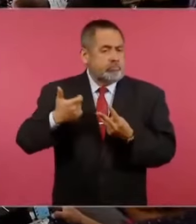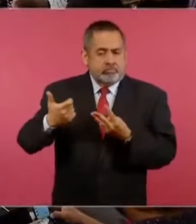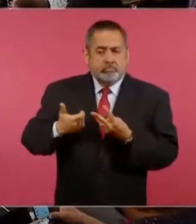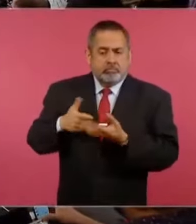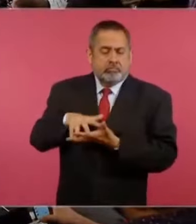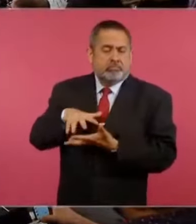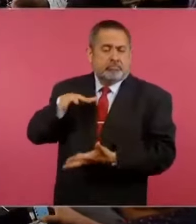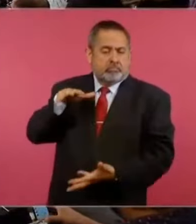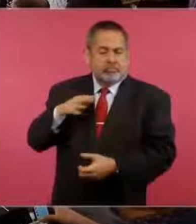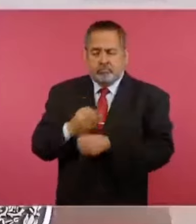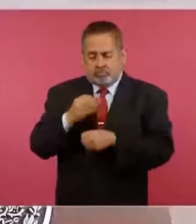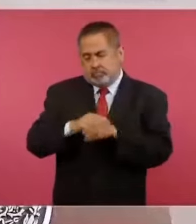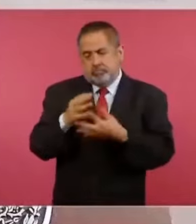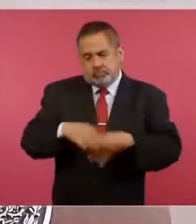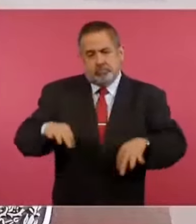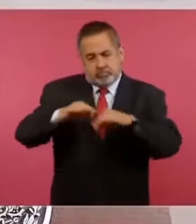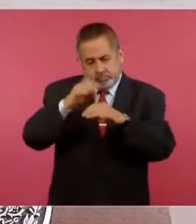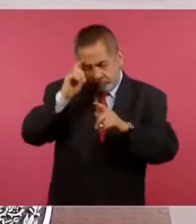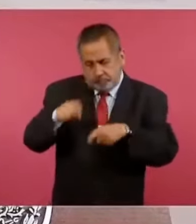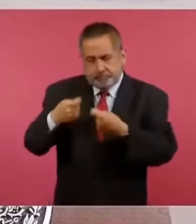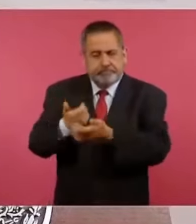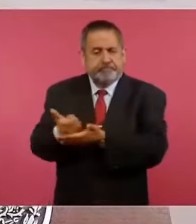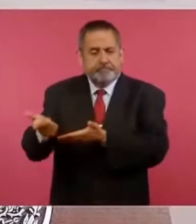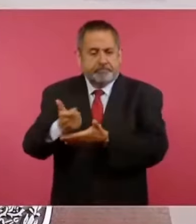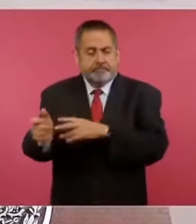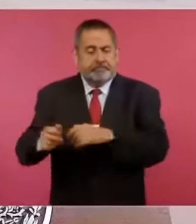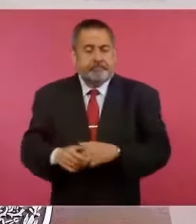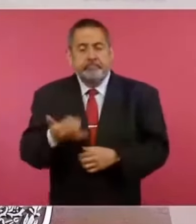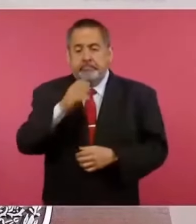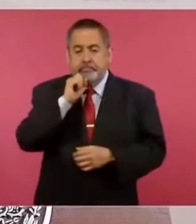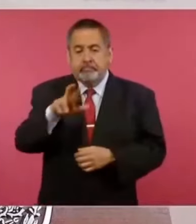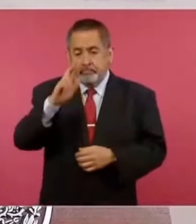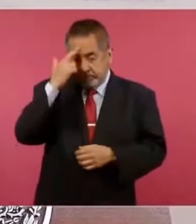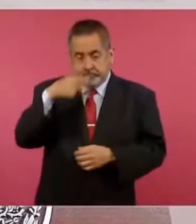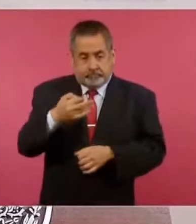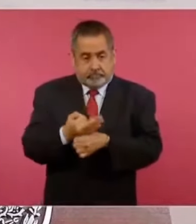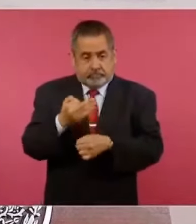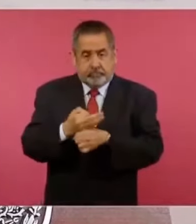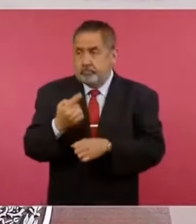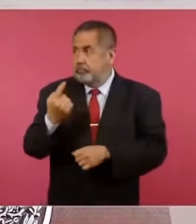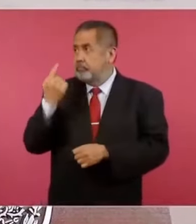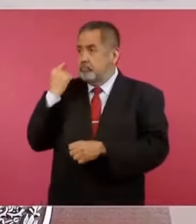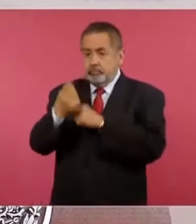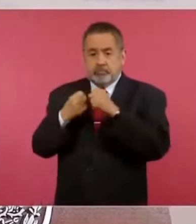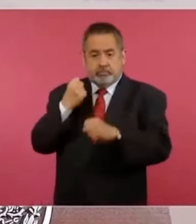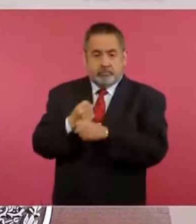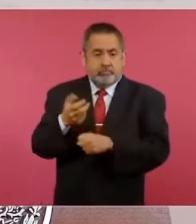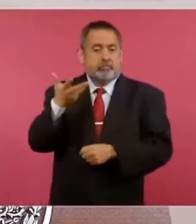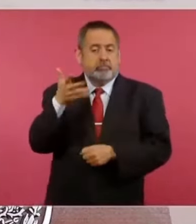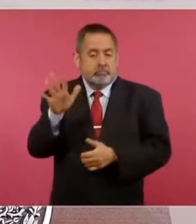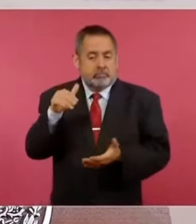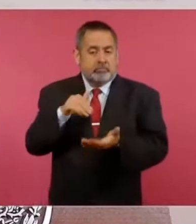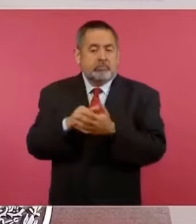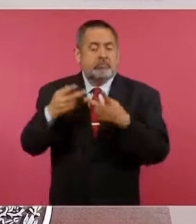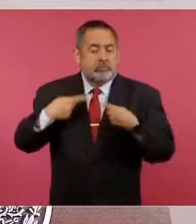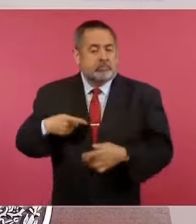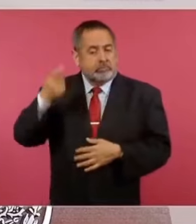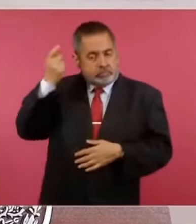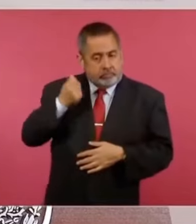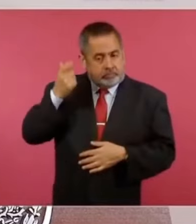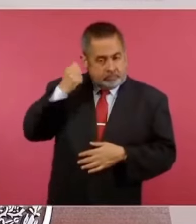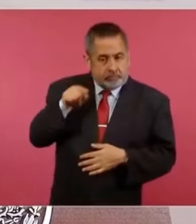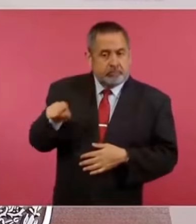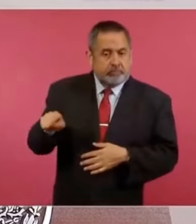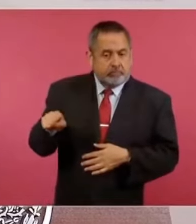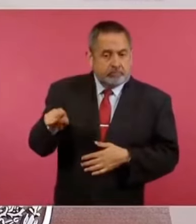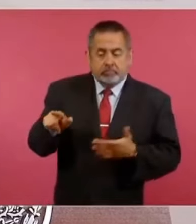importante para las primeras generaciones. Recordemos también que hoy, el año pasado, fueron 10,000 personas que se pensionaron